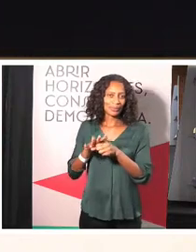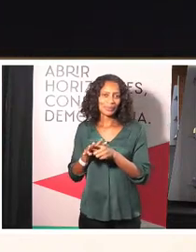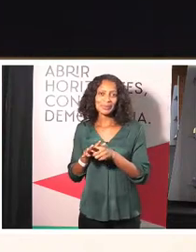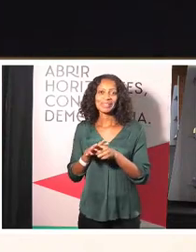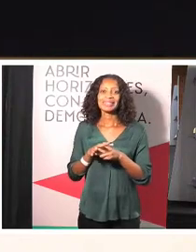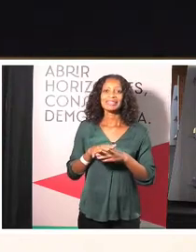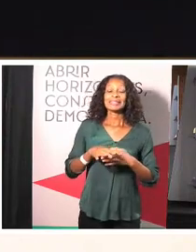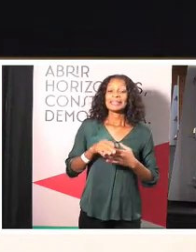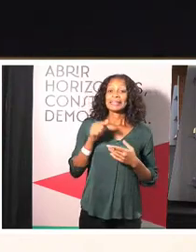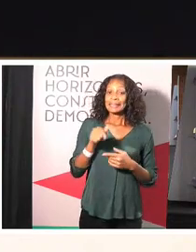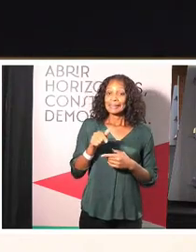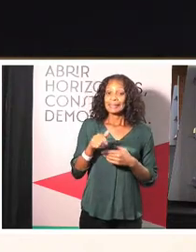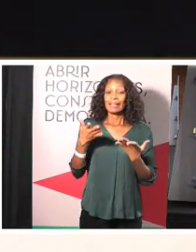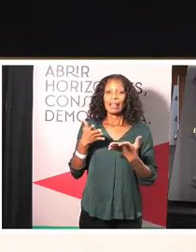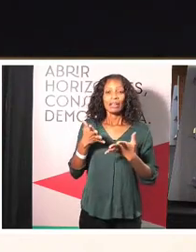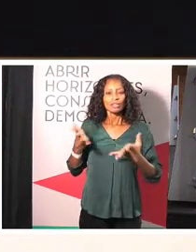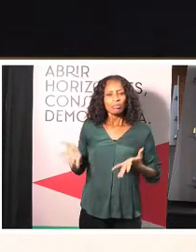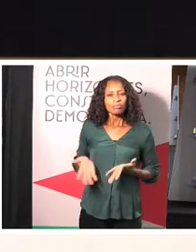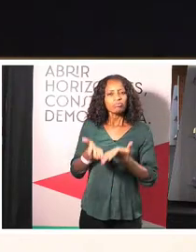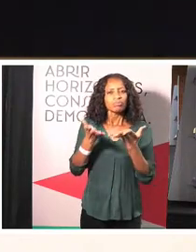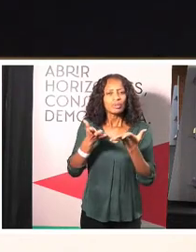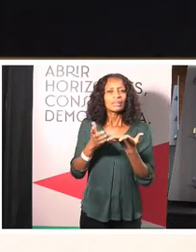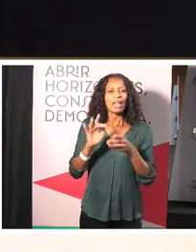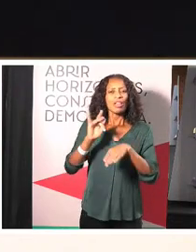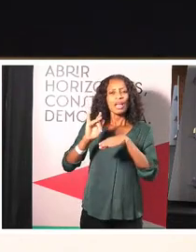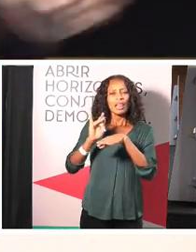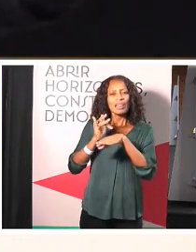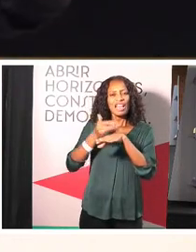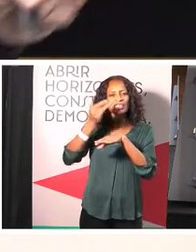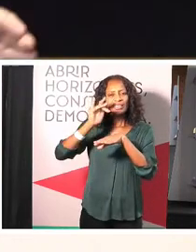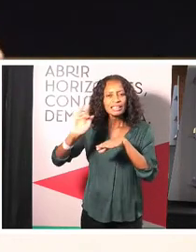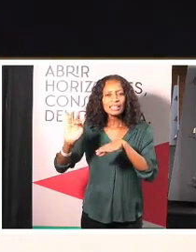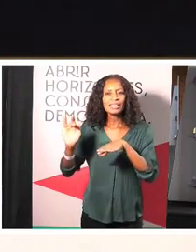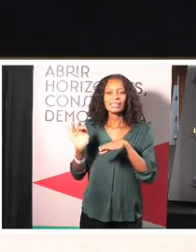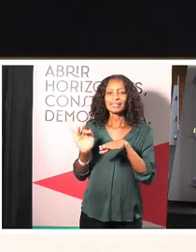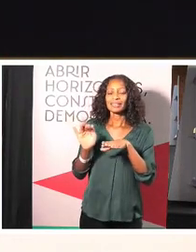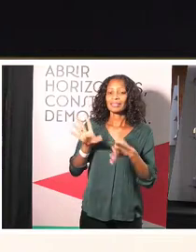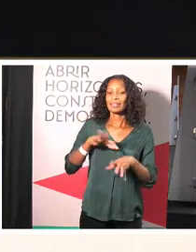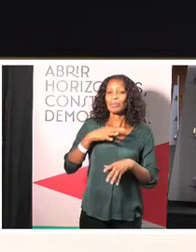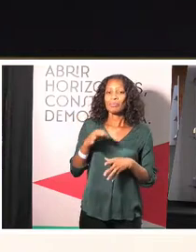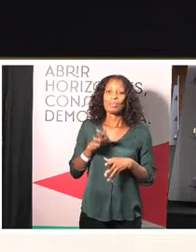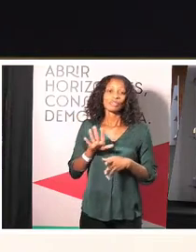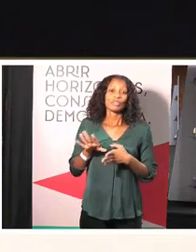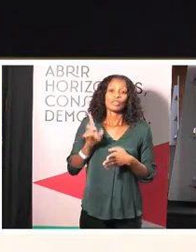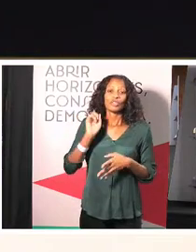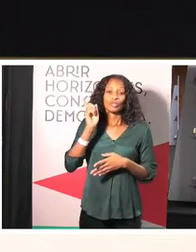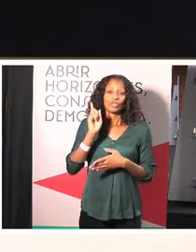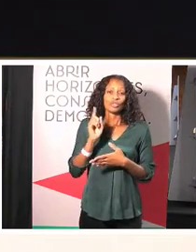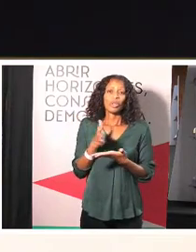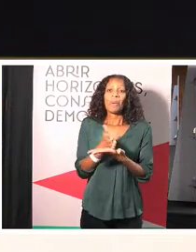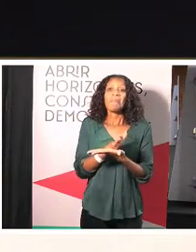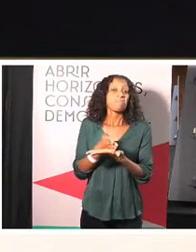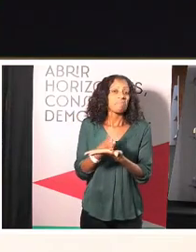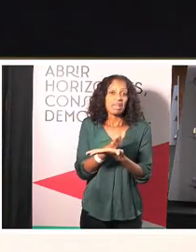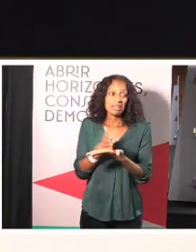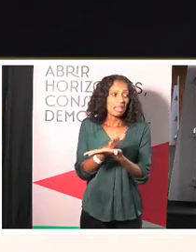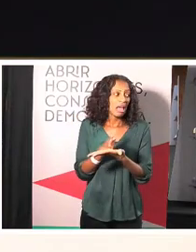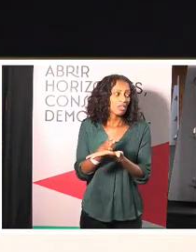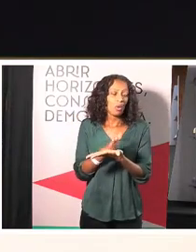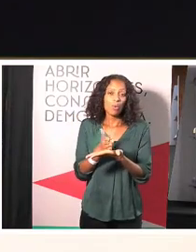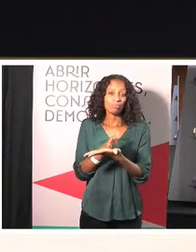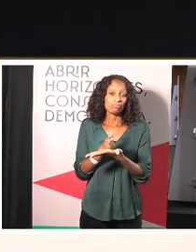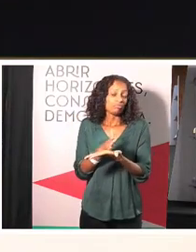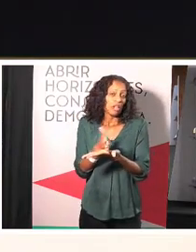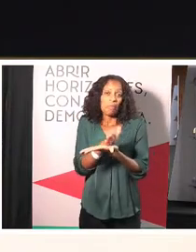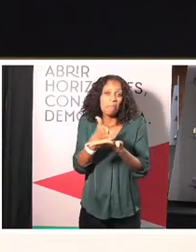impulsado esa digitalización, que no significa otra cosa que quitar de en medio intermediarios, que eran las bancas de proximidad, y